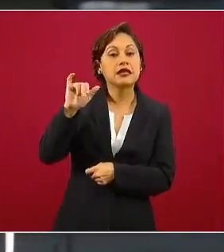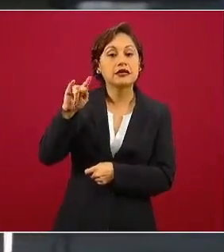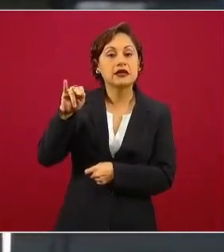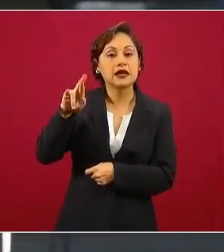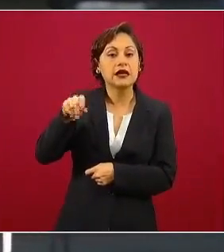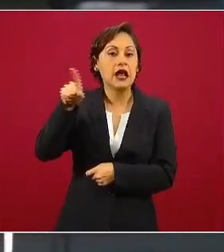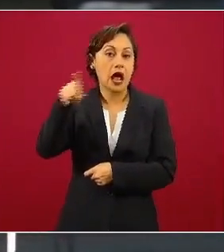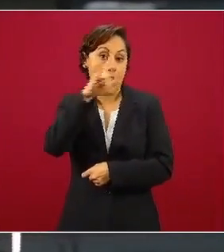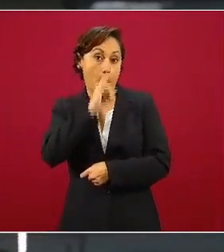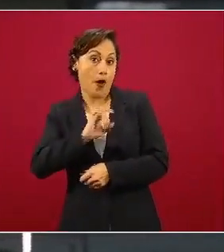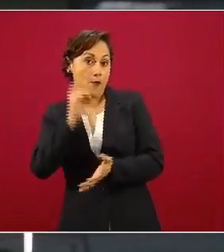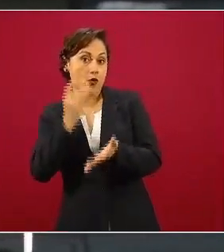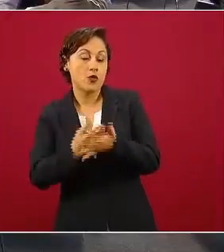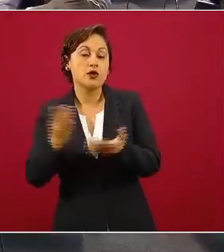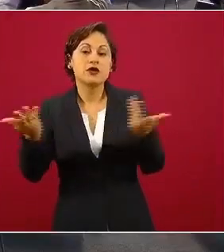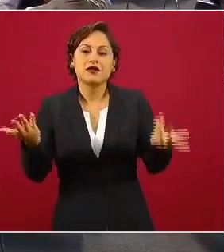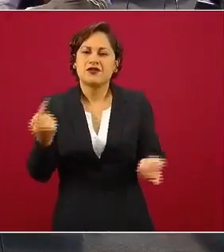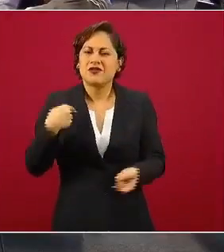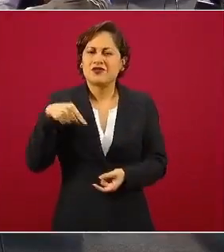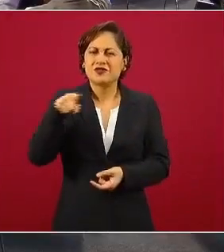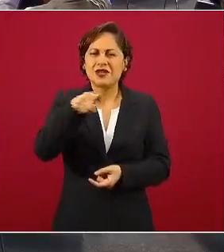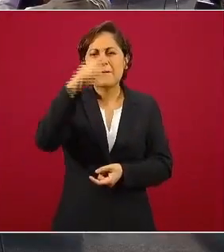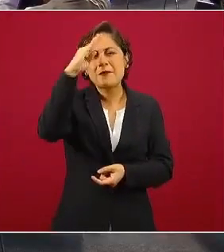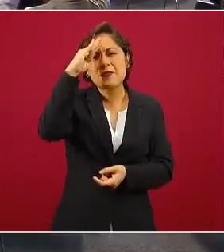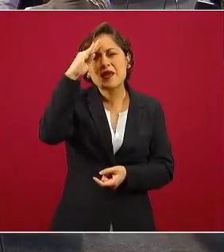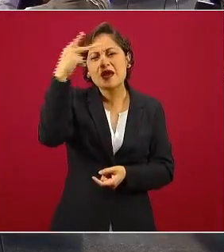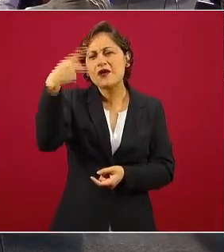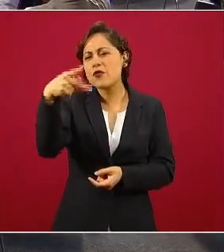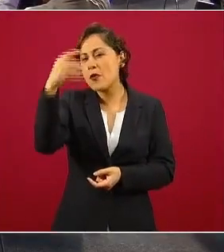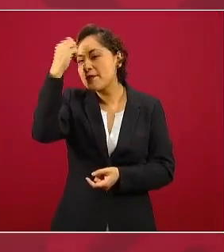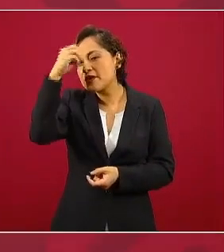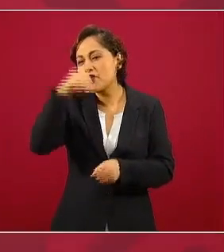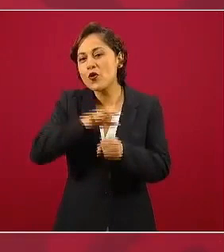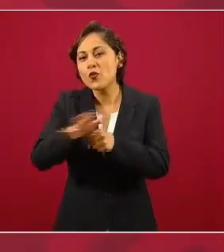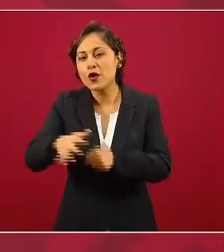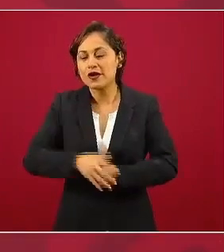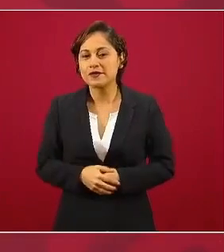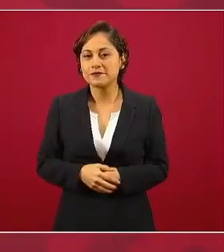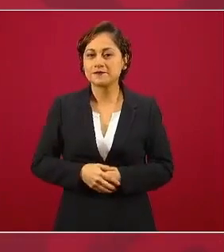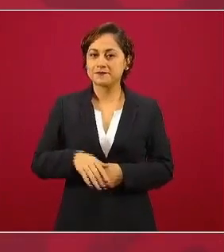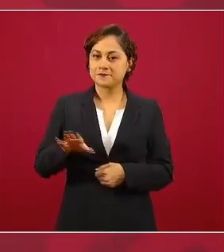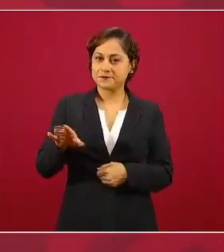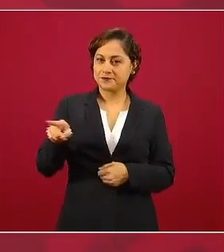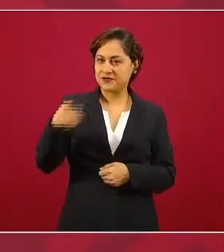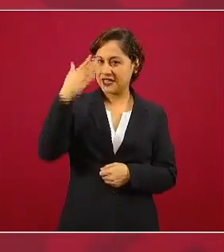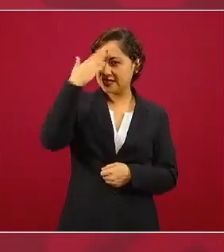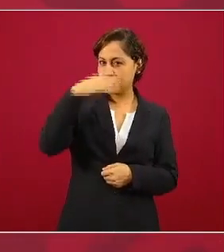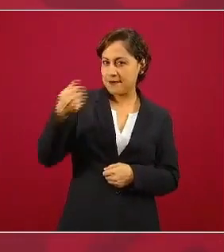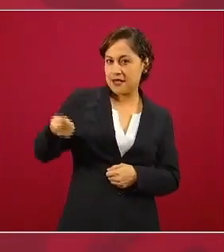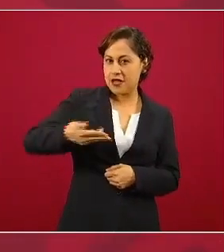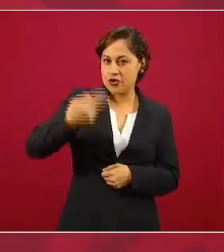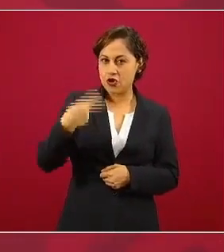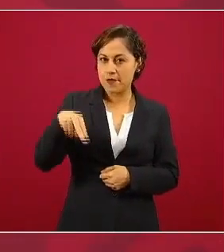a este tipo de señalamientos que hicieron? ¿Sabe por qué le pusieron la Santanera? ¿Verdad? Porque